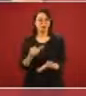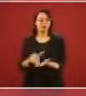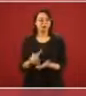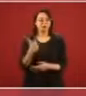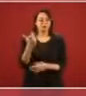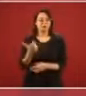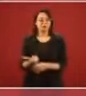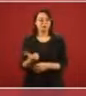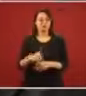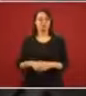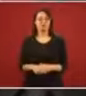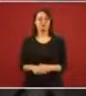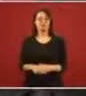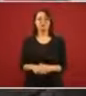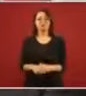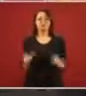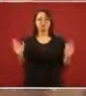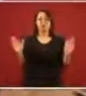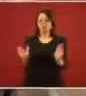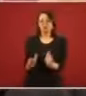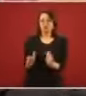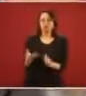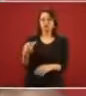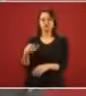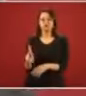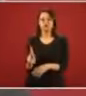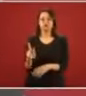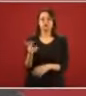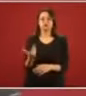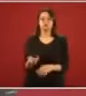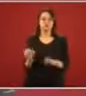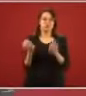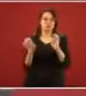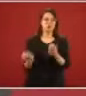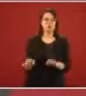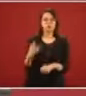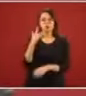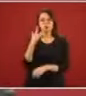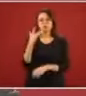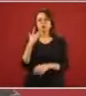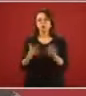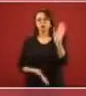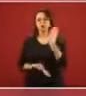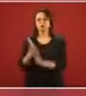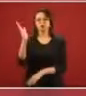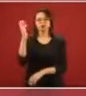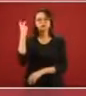Pequeños, pero para ir a Europa